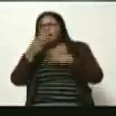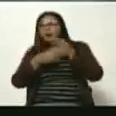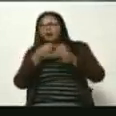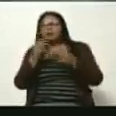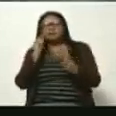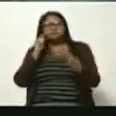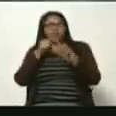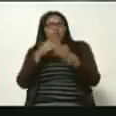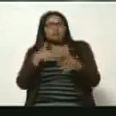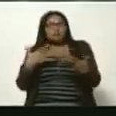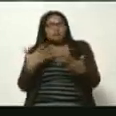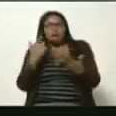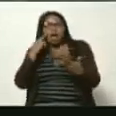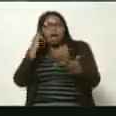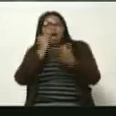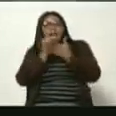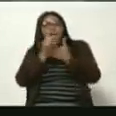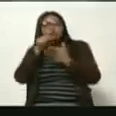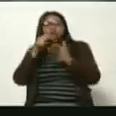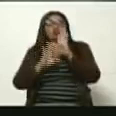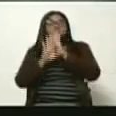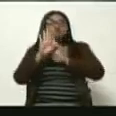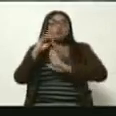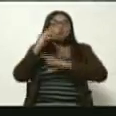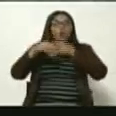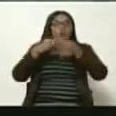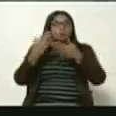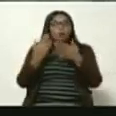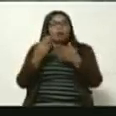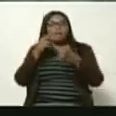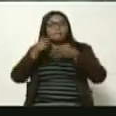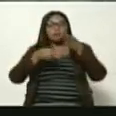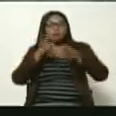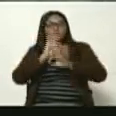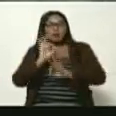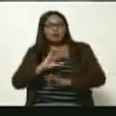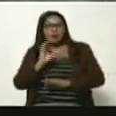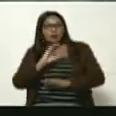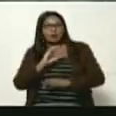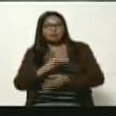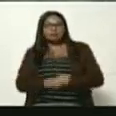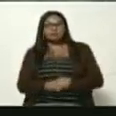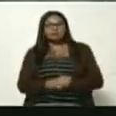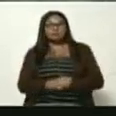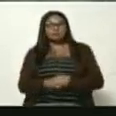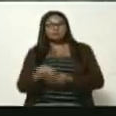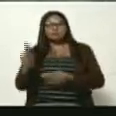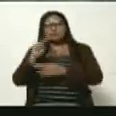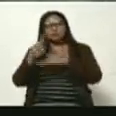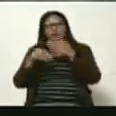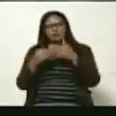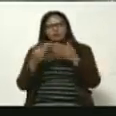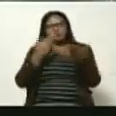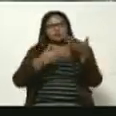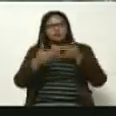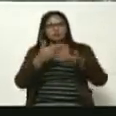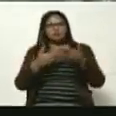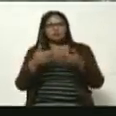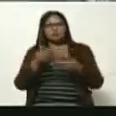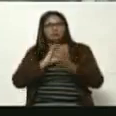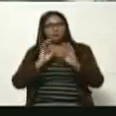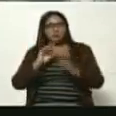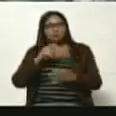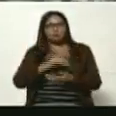el propósito de constatar los avances de las obras, así como el cumplimiento de las labores para optimizar este servicio.